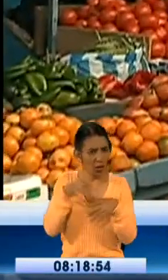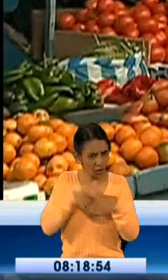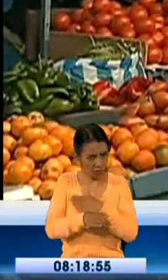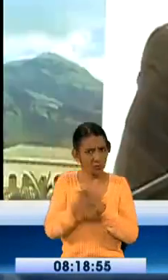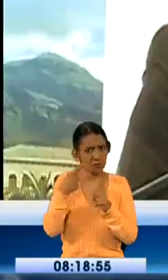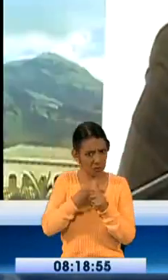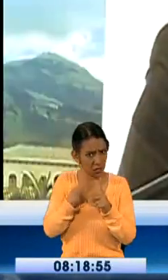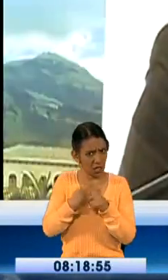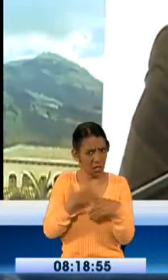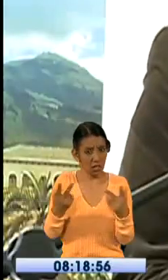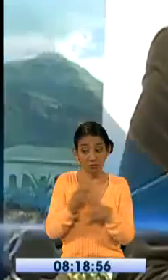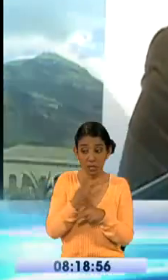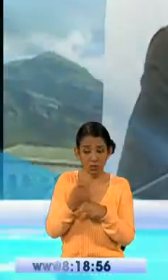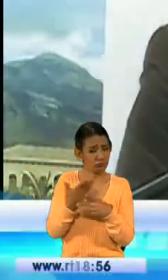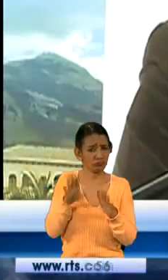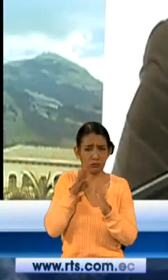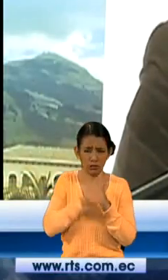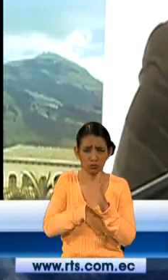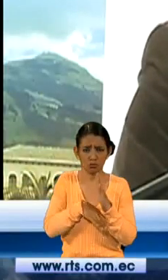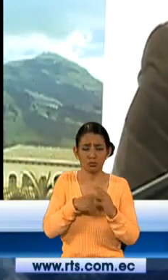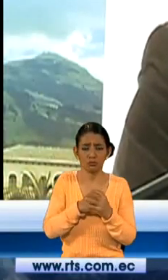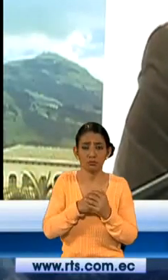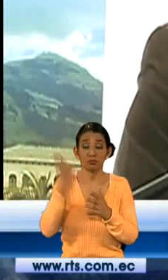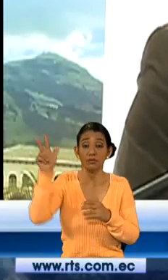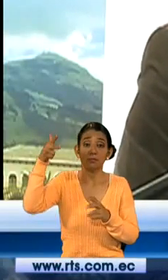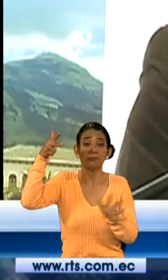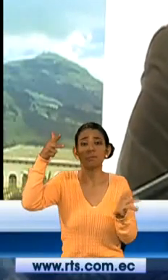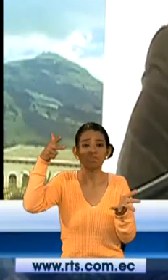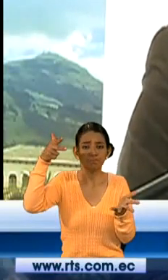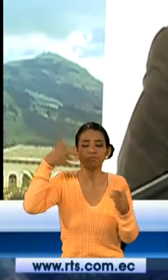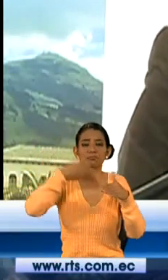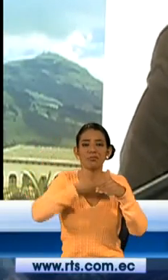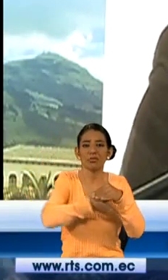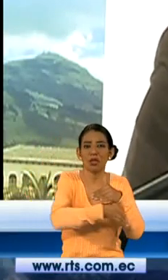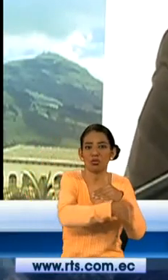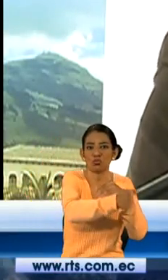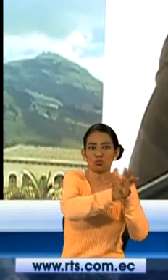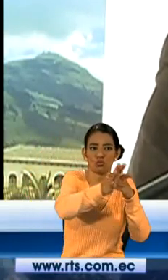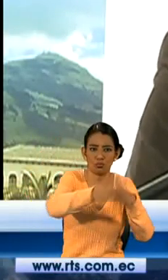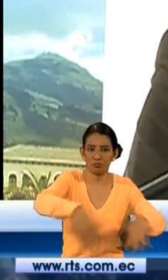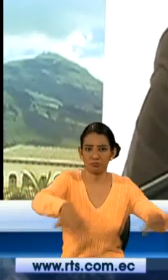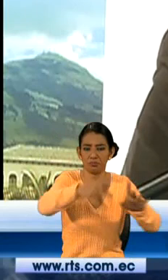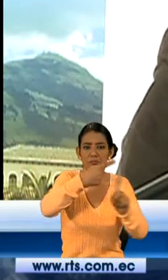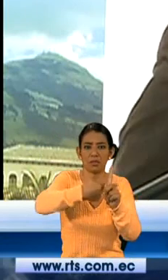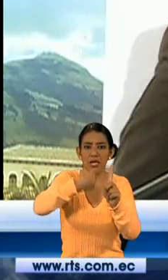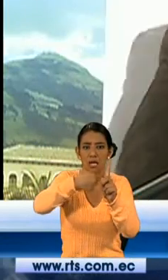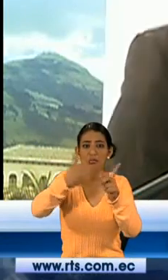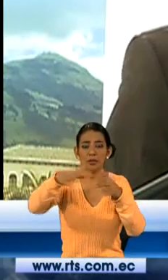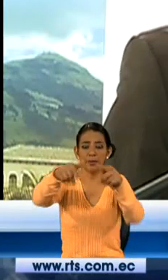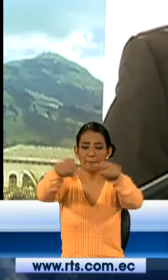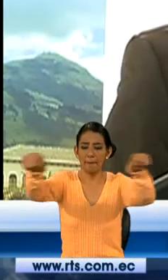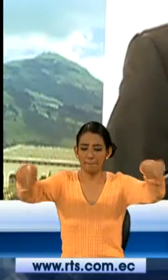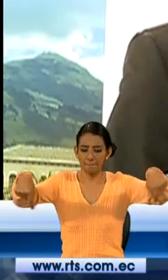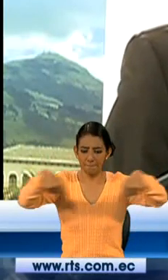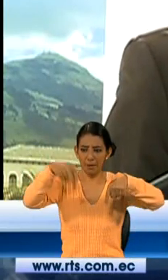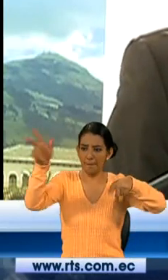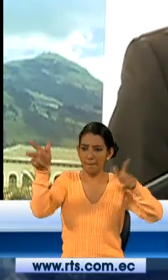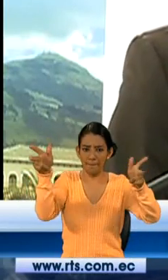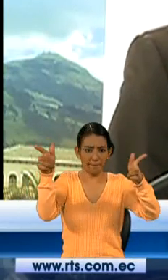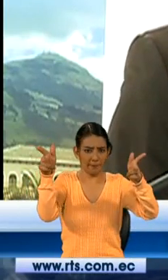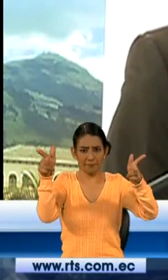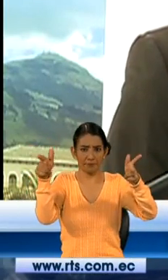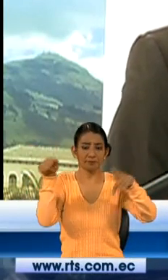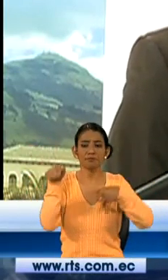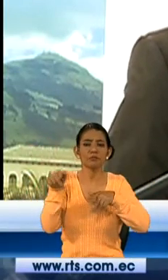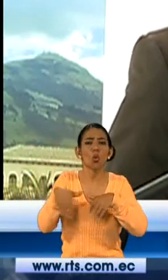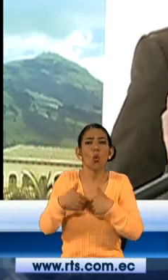mercados. Cámaras serán ubicadas obviamente en el interior y en los perímetros externos de los mercados. Características de las cámaras, les vuelvo,